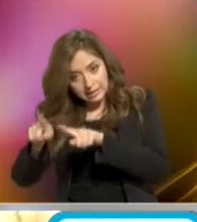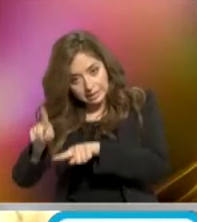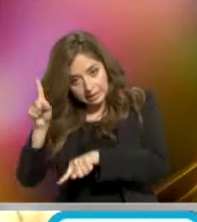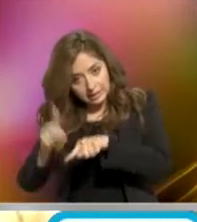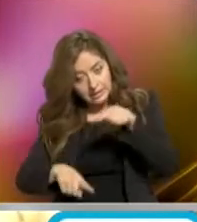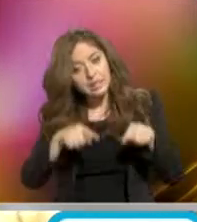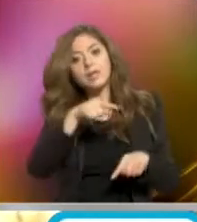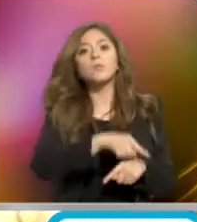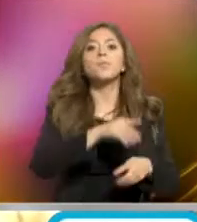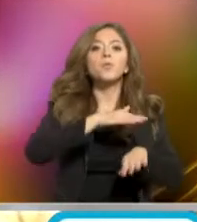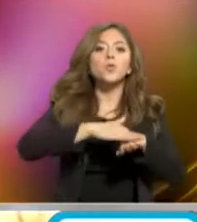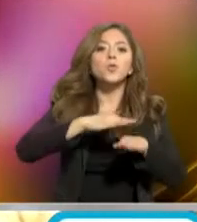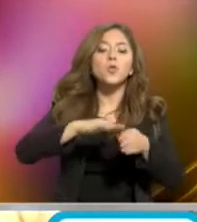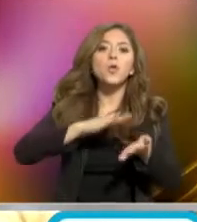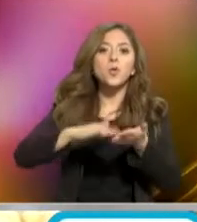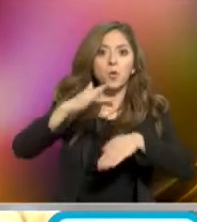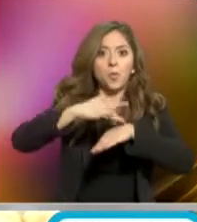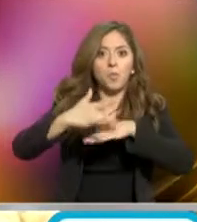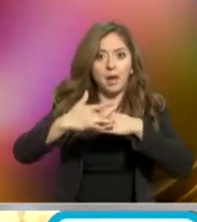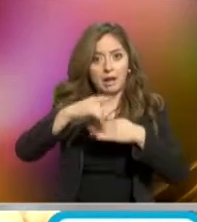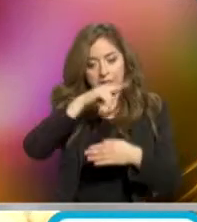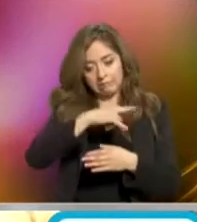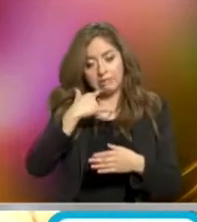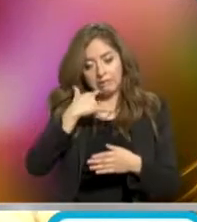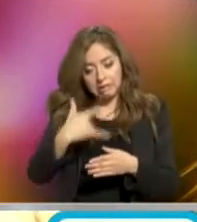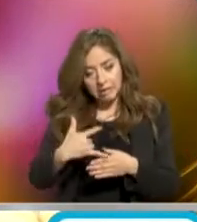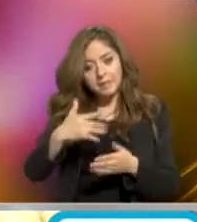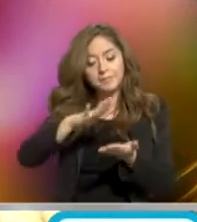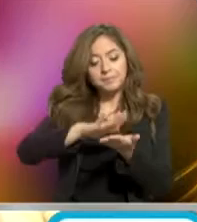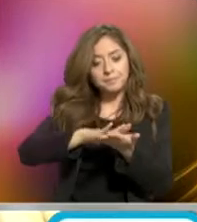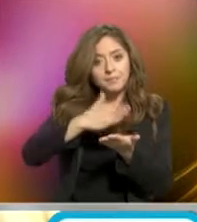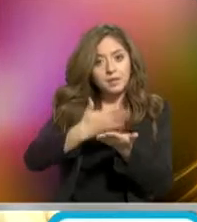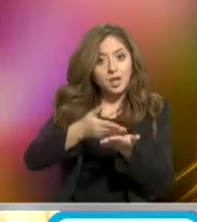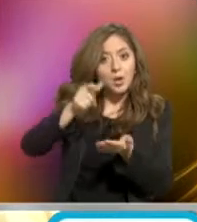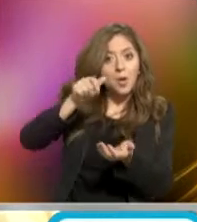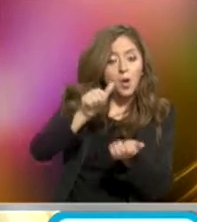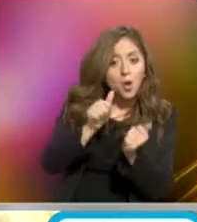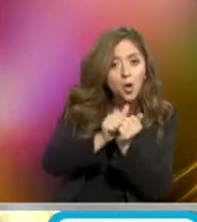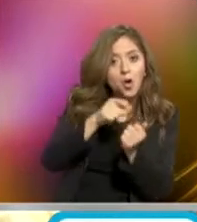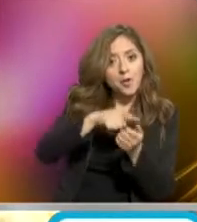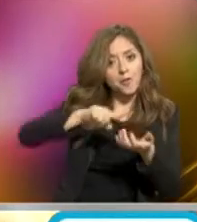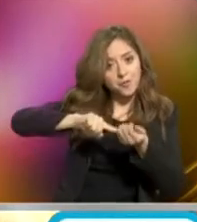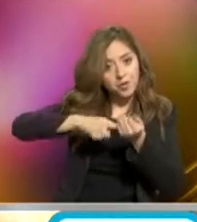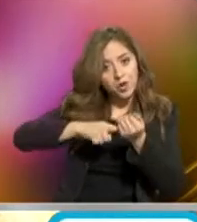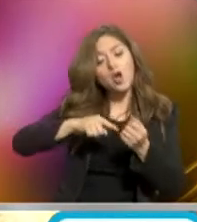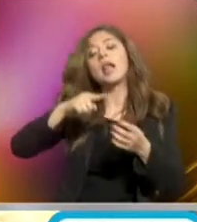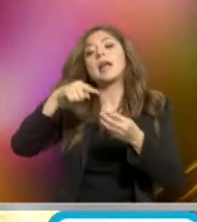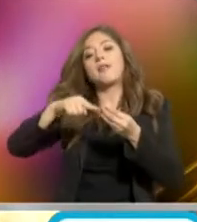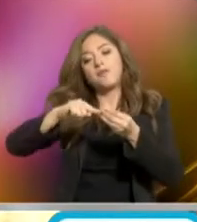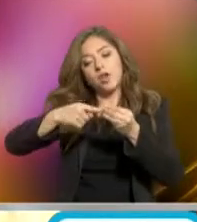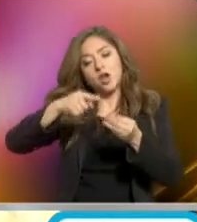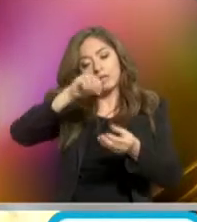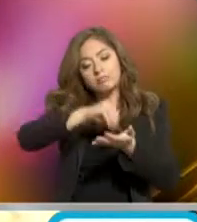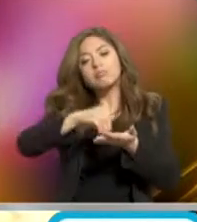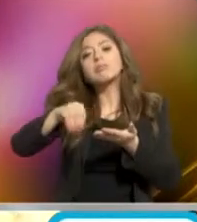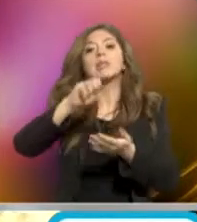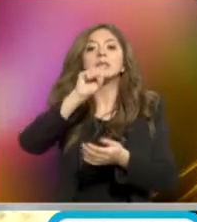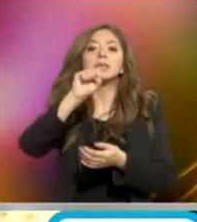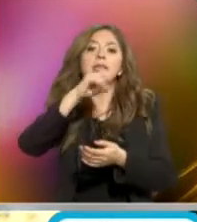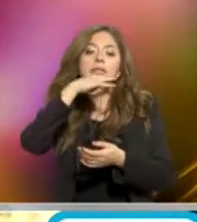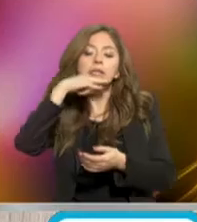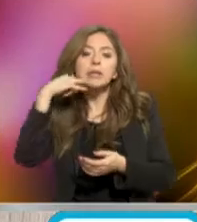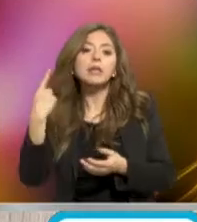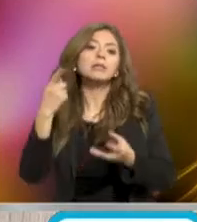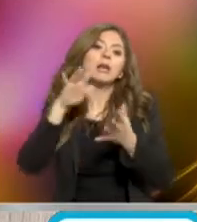de nopal. Exactamente. Es un nopal. Es un nopal asado con frijoles untados. Le agregamos la salsa. Le podemos agregar lechuga,